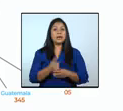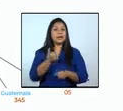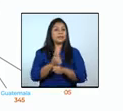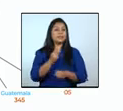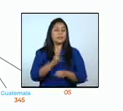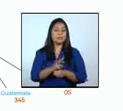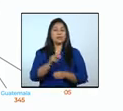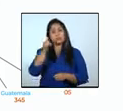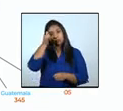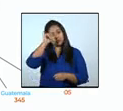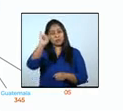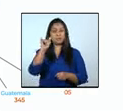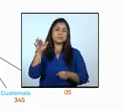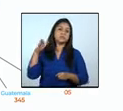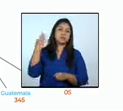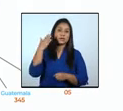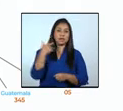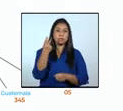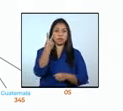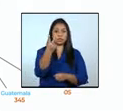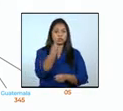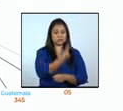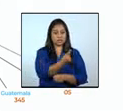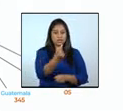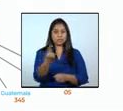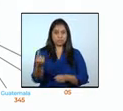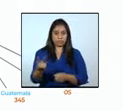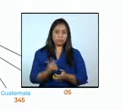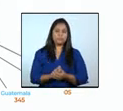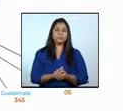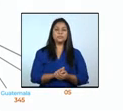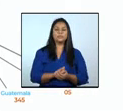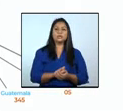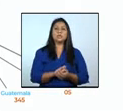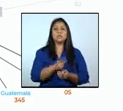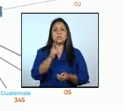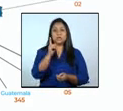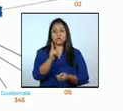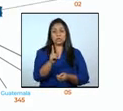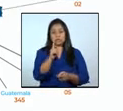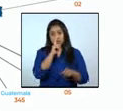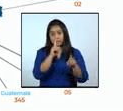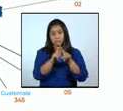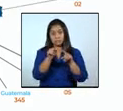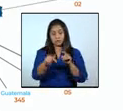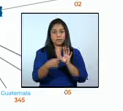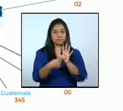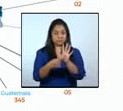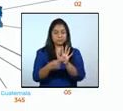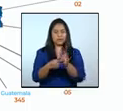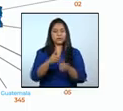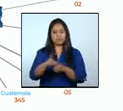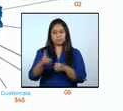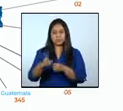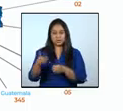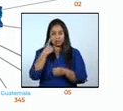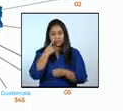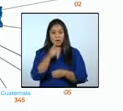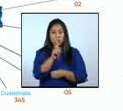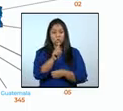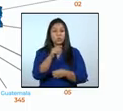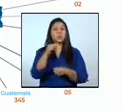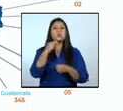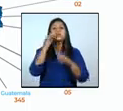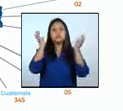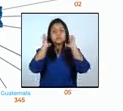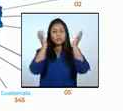Verapaz, Jutiapa y Zacapa con 2 casos cada uno, y un caso en cada uno de los siguientes departamentos: Chiquimula, El